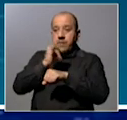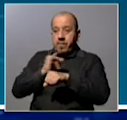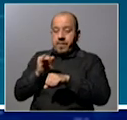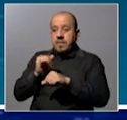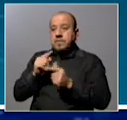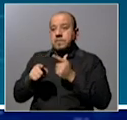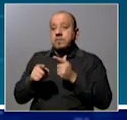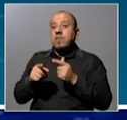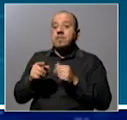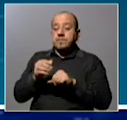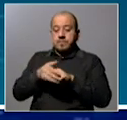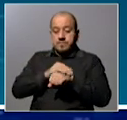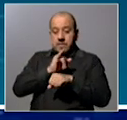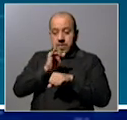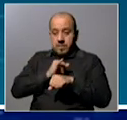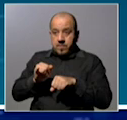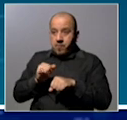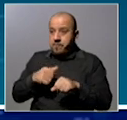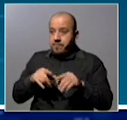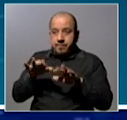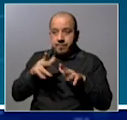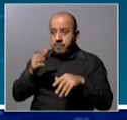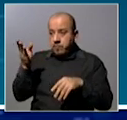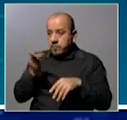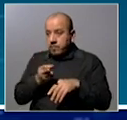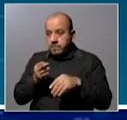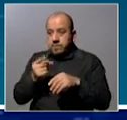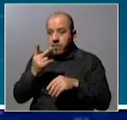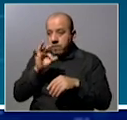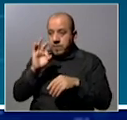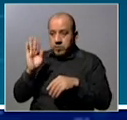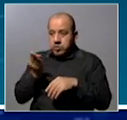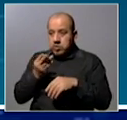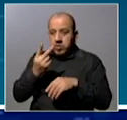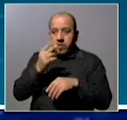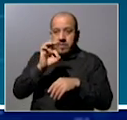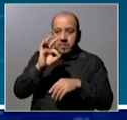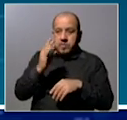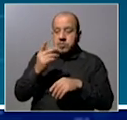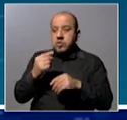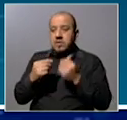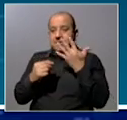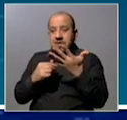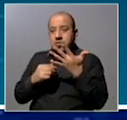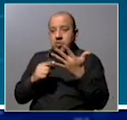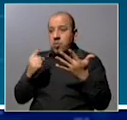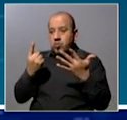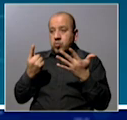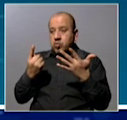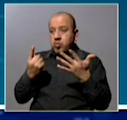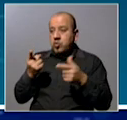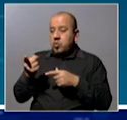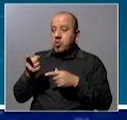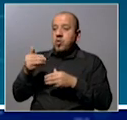estima, las dos encuestas estiman la misma proporción de votos, 20%, es decir, uno de cada cinco votantes del Frente Amplio